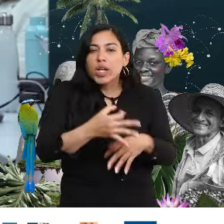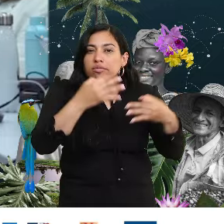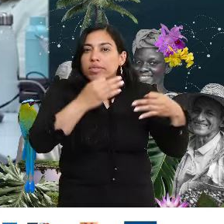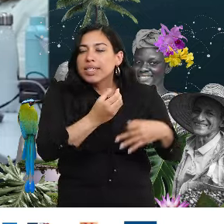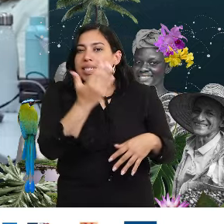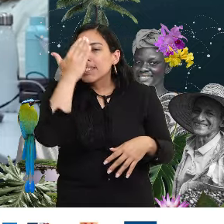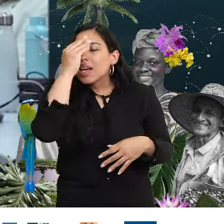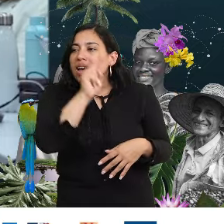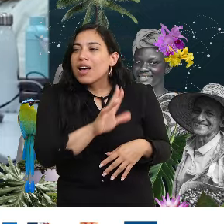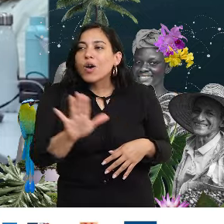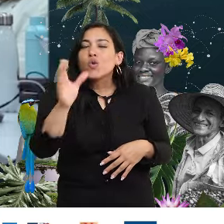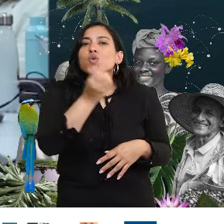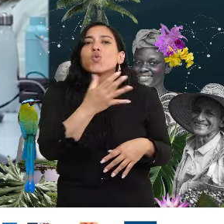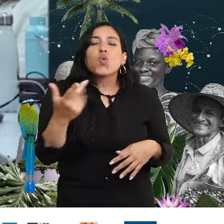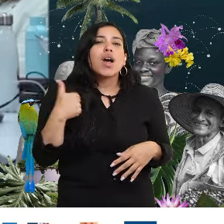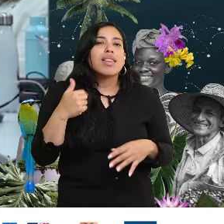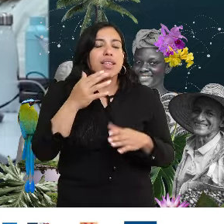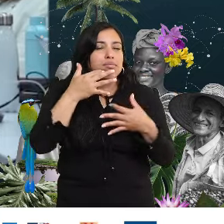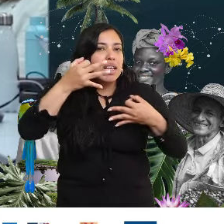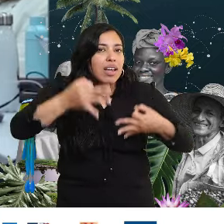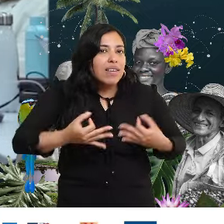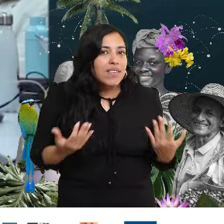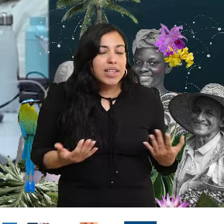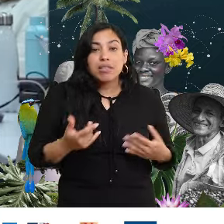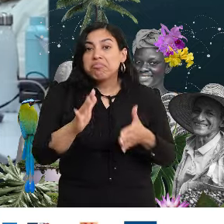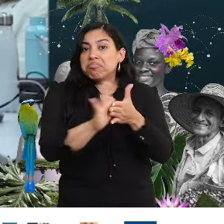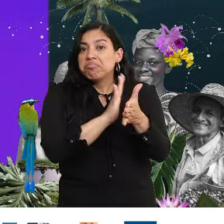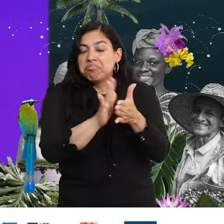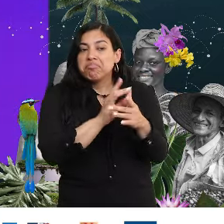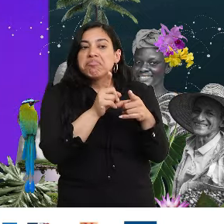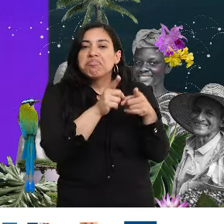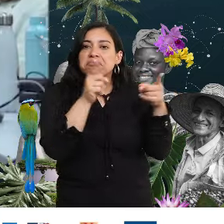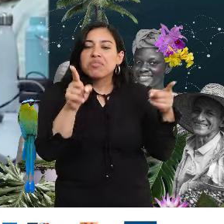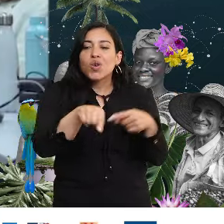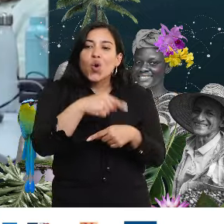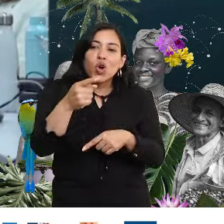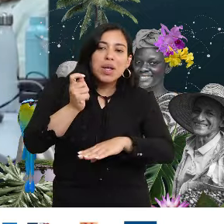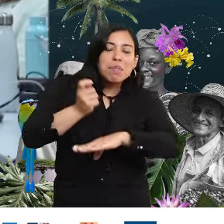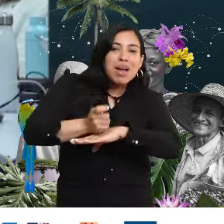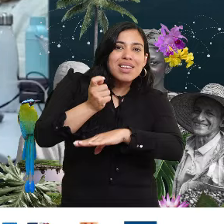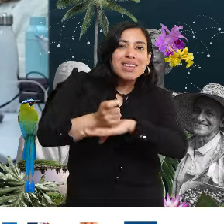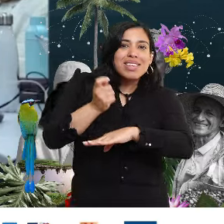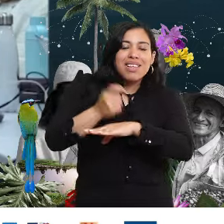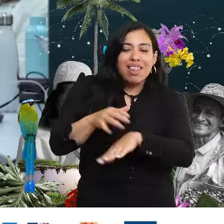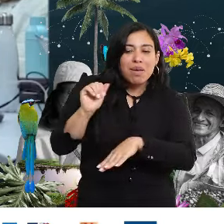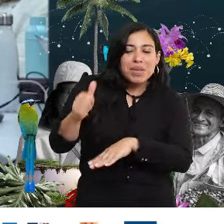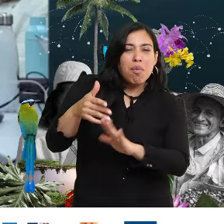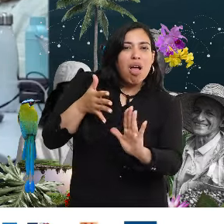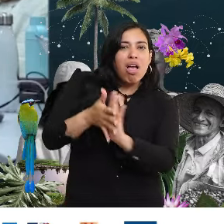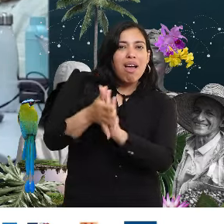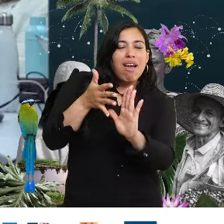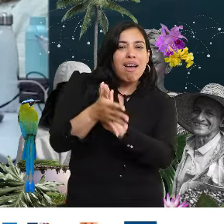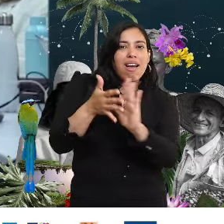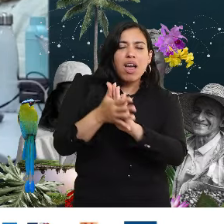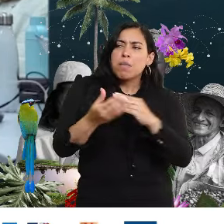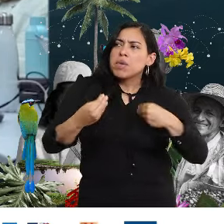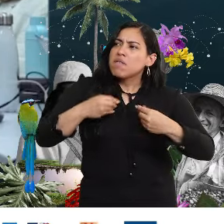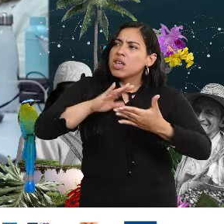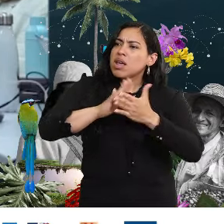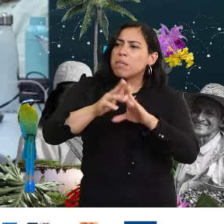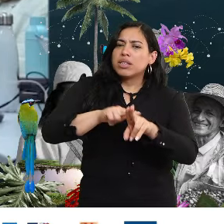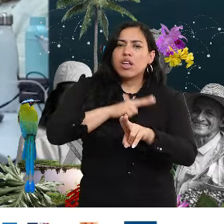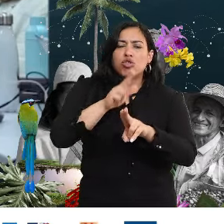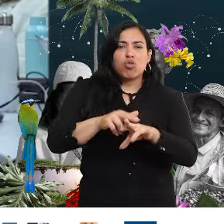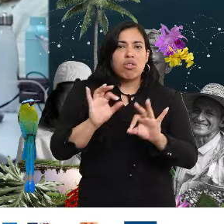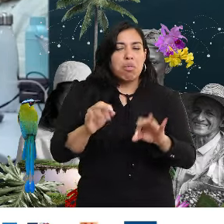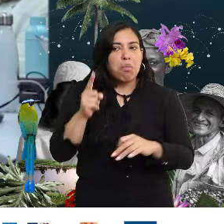sistemática a esa realidad. Y me gustó mucho también la magistrada en esa definición de qué es vivir en paz con la naturaleza,